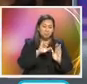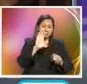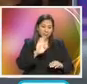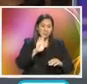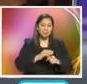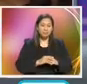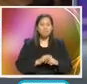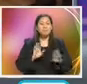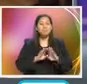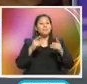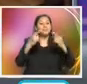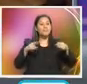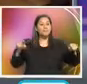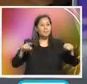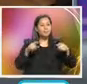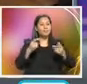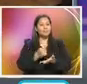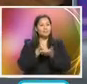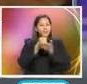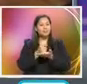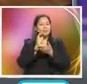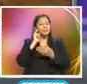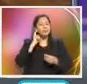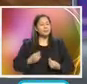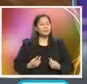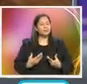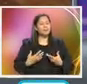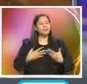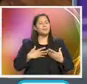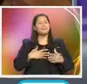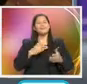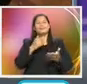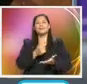tomar la musicoterapia es ayudarlos a